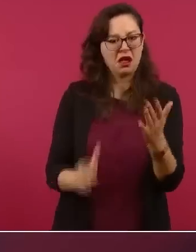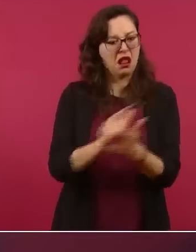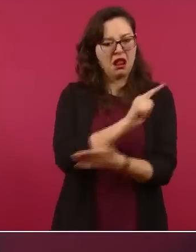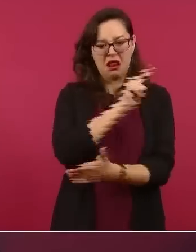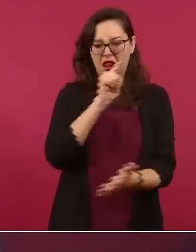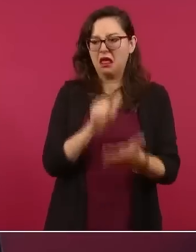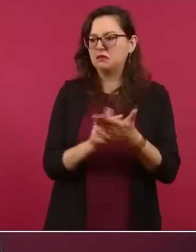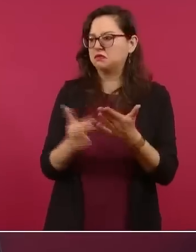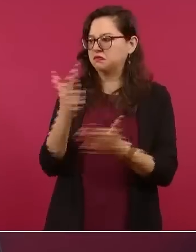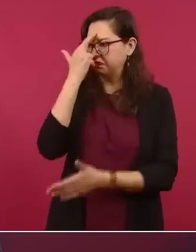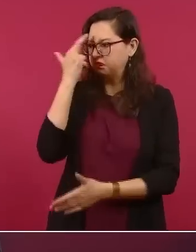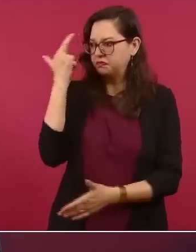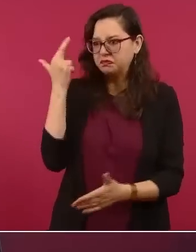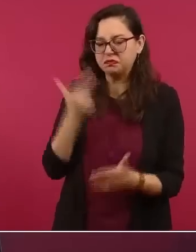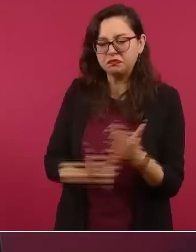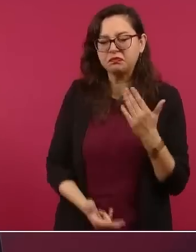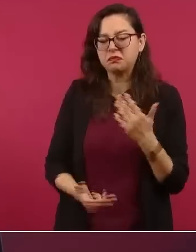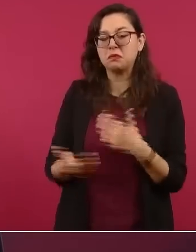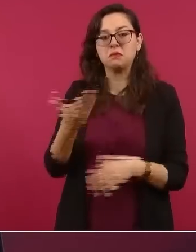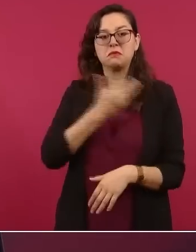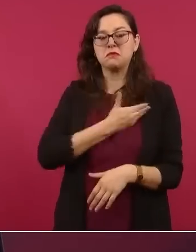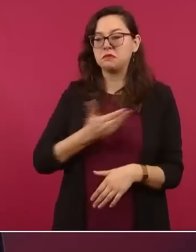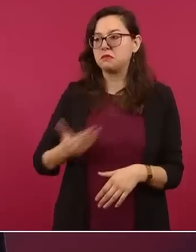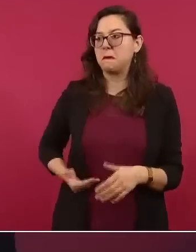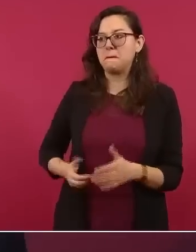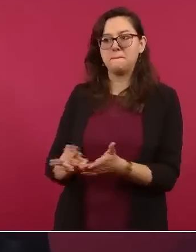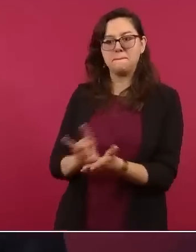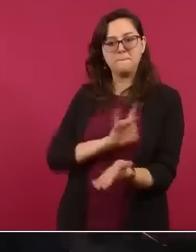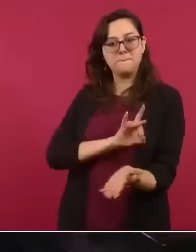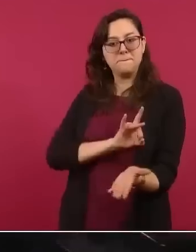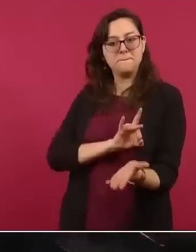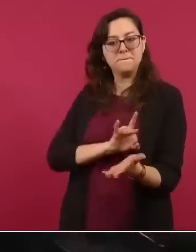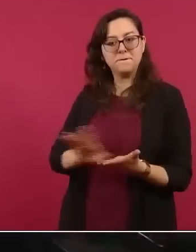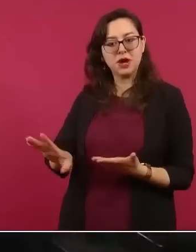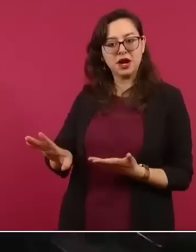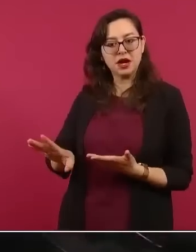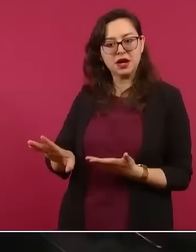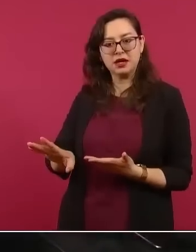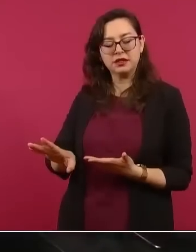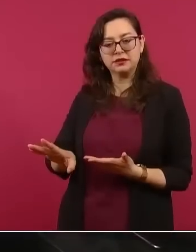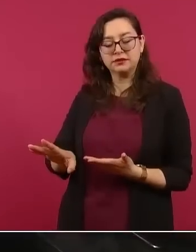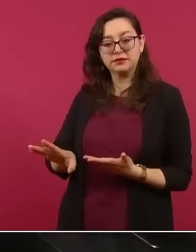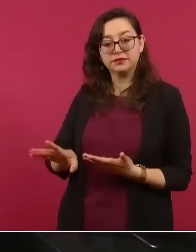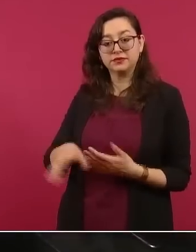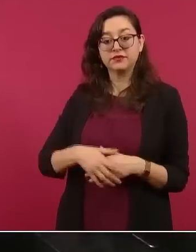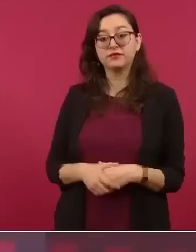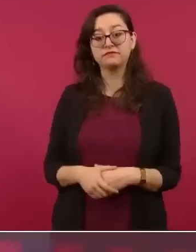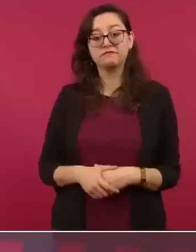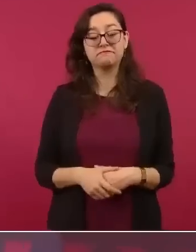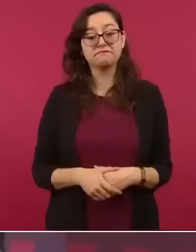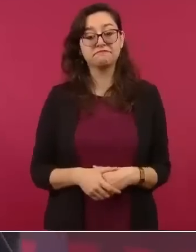Desgraciadamente, la Organización de Estados Americanos, la OEA,